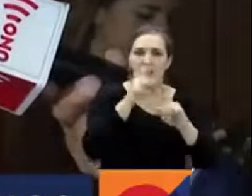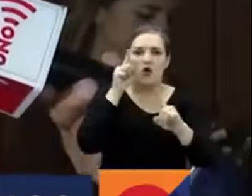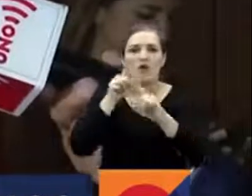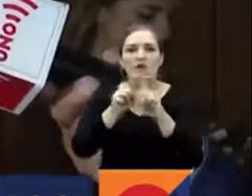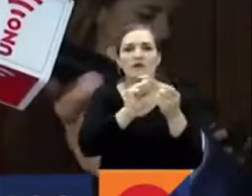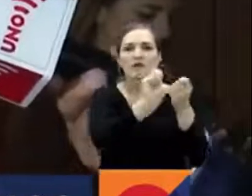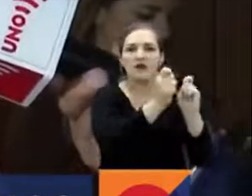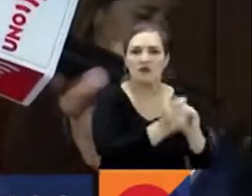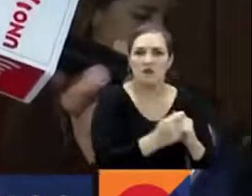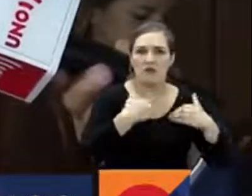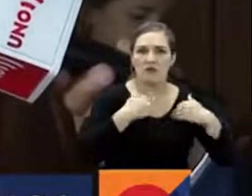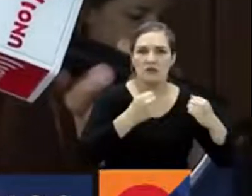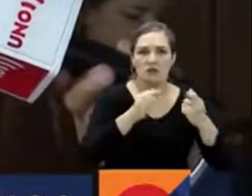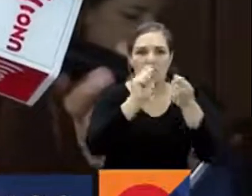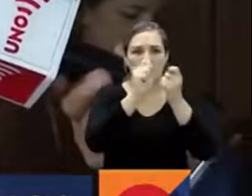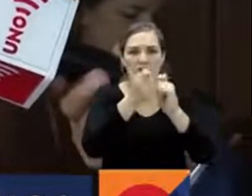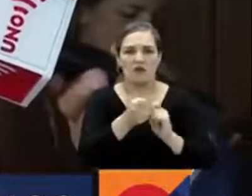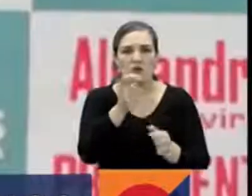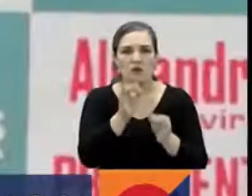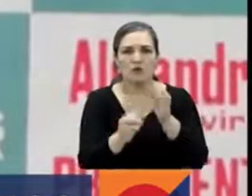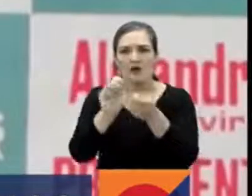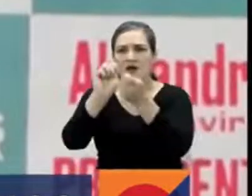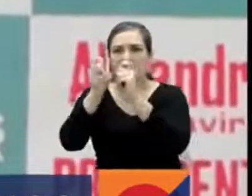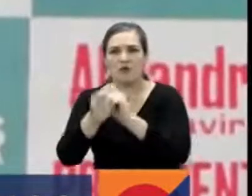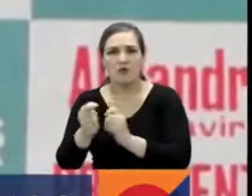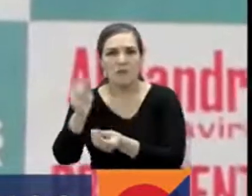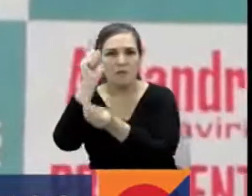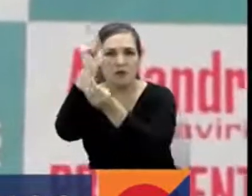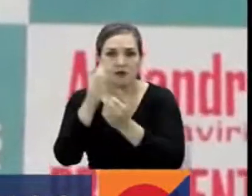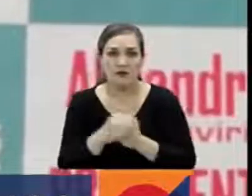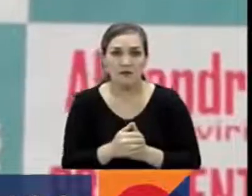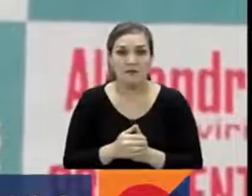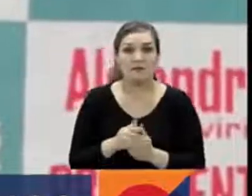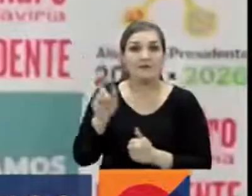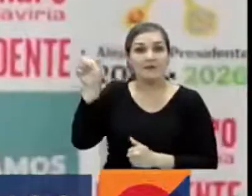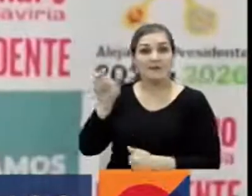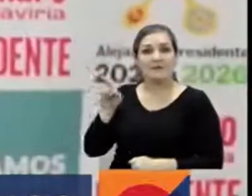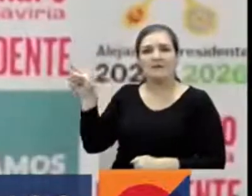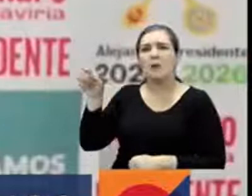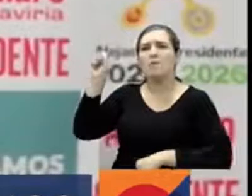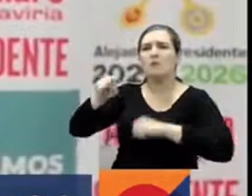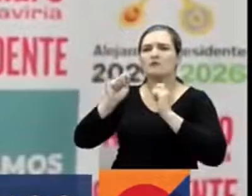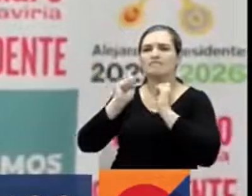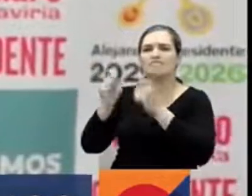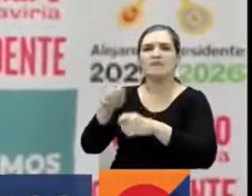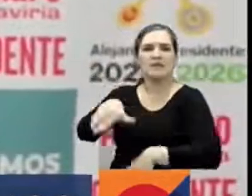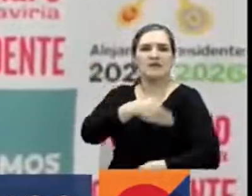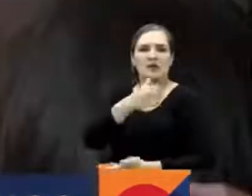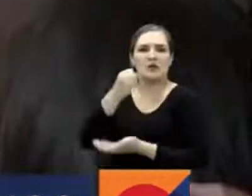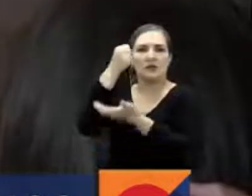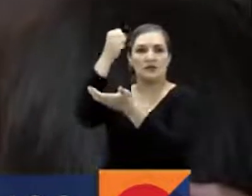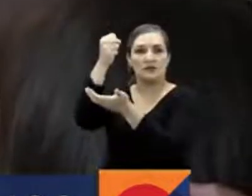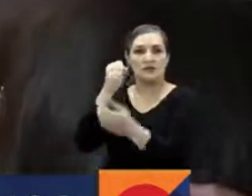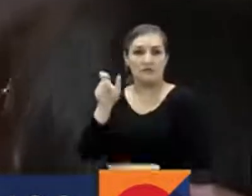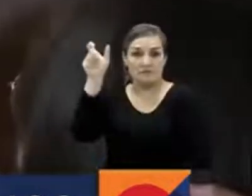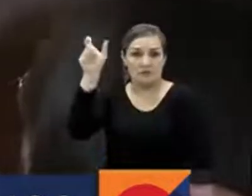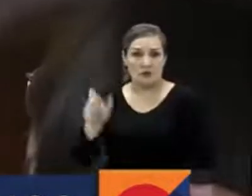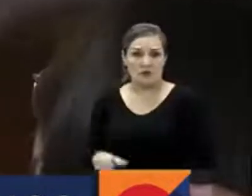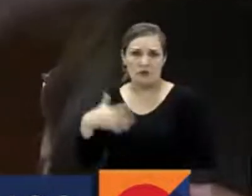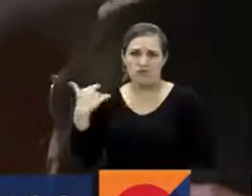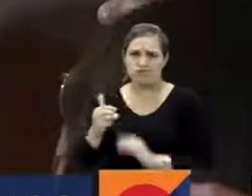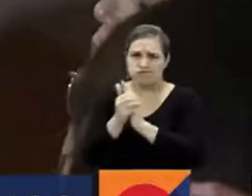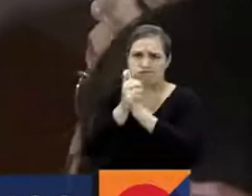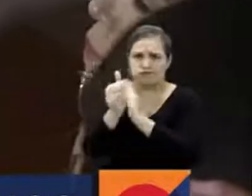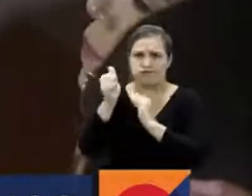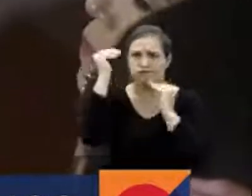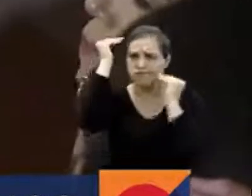de la justicia, la reforma política. Alejandro Gaviria suena para el Ministerio de Hacienda. Por sus competencias,